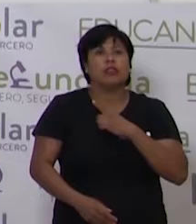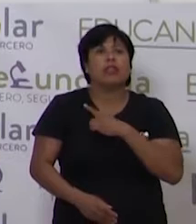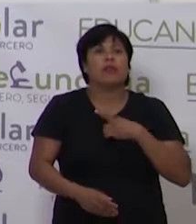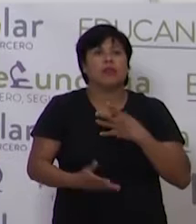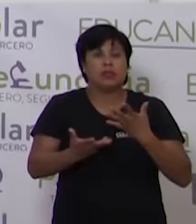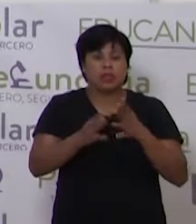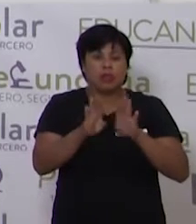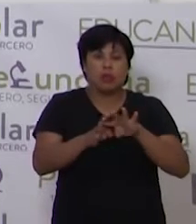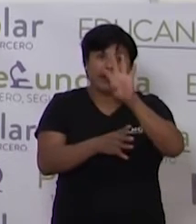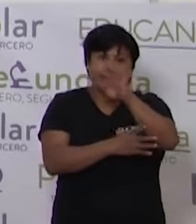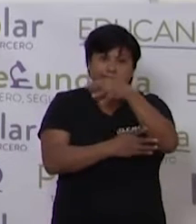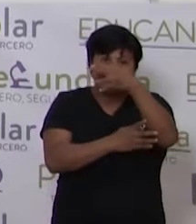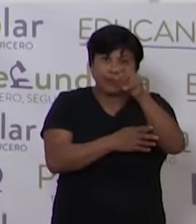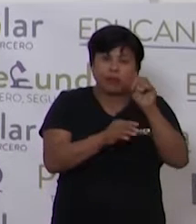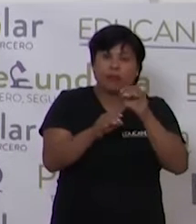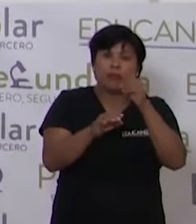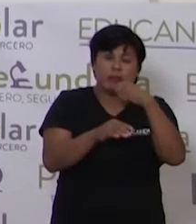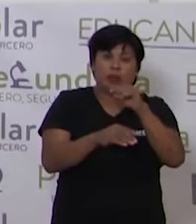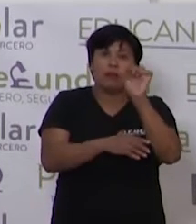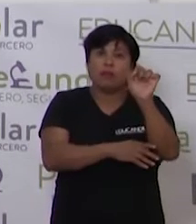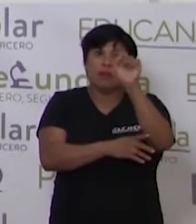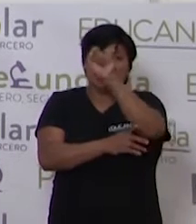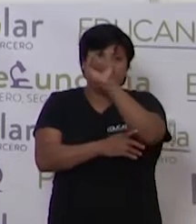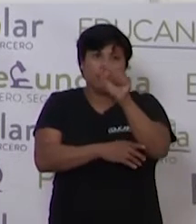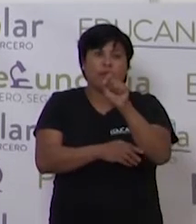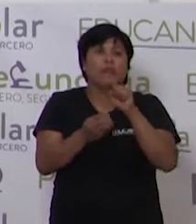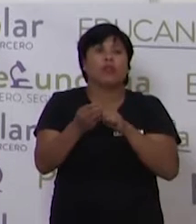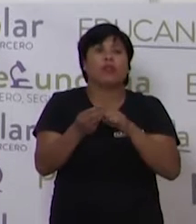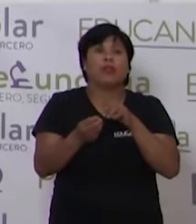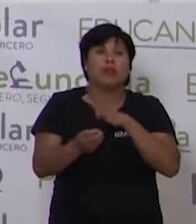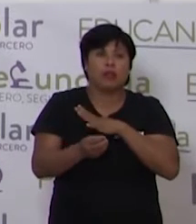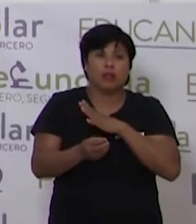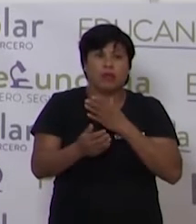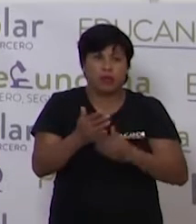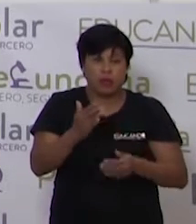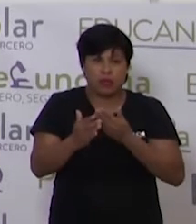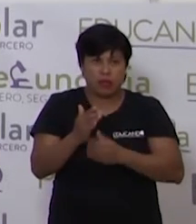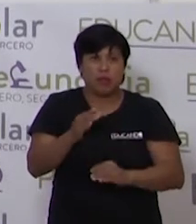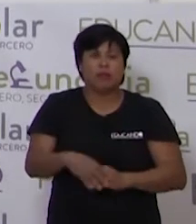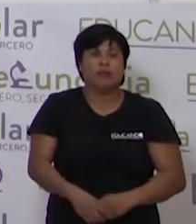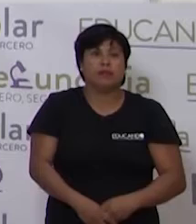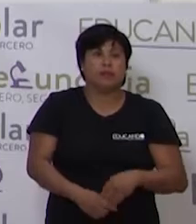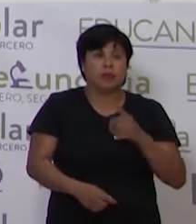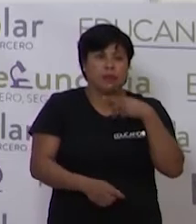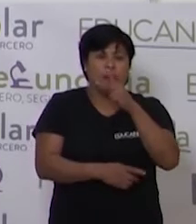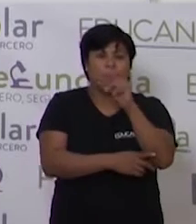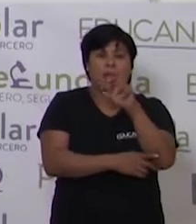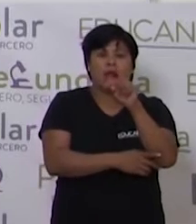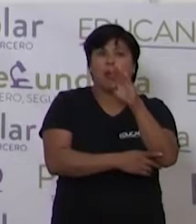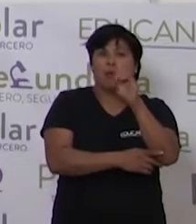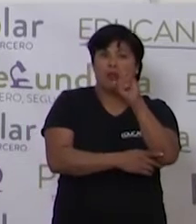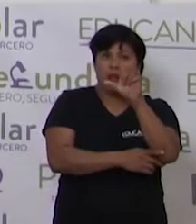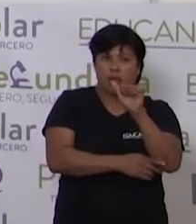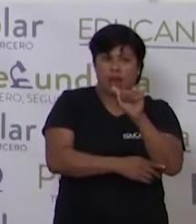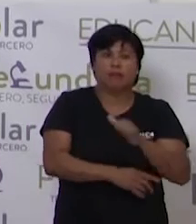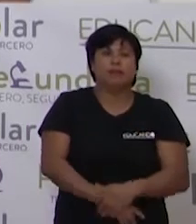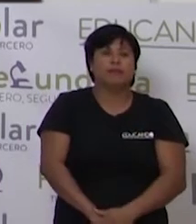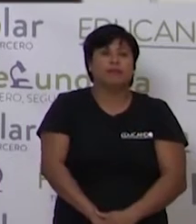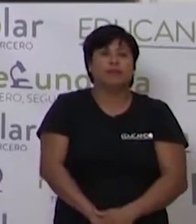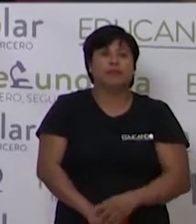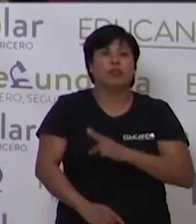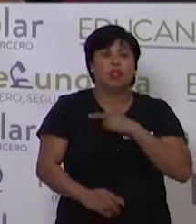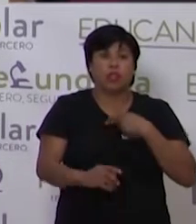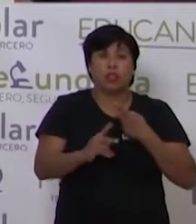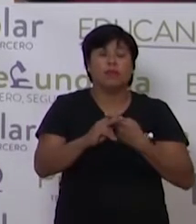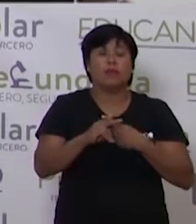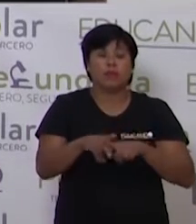que graficar para identificar si en verdad nos va a salir una parábola. Y